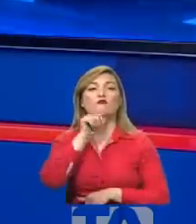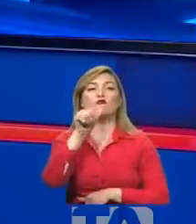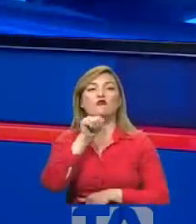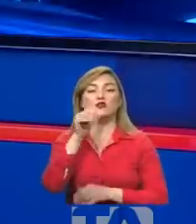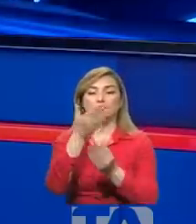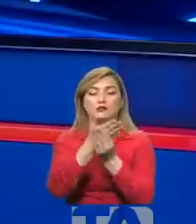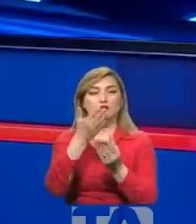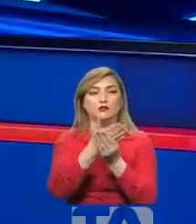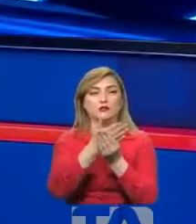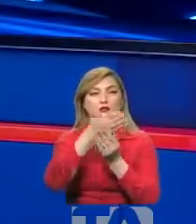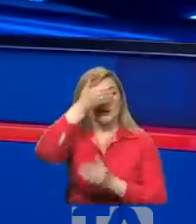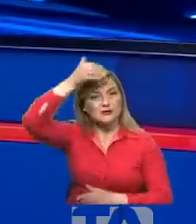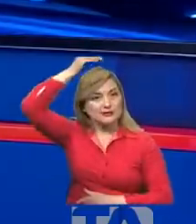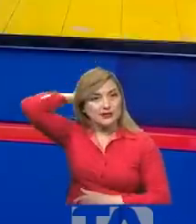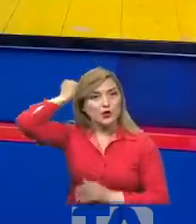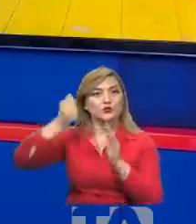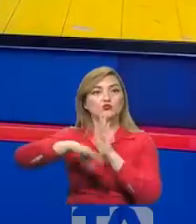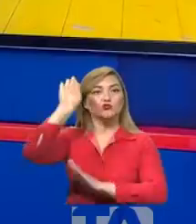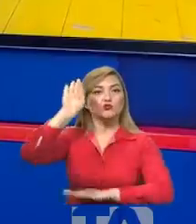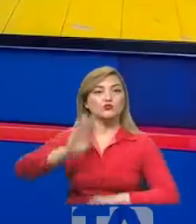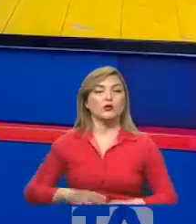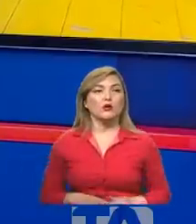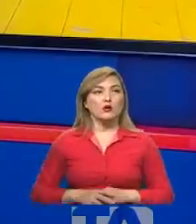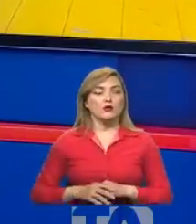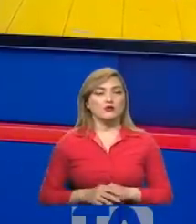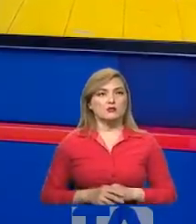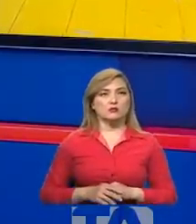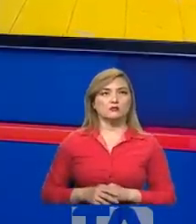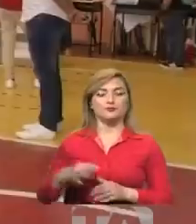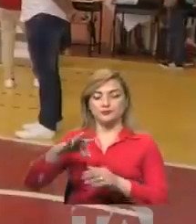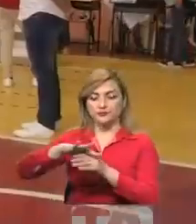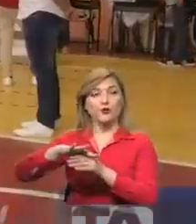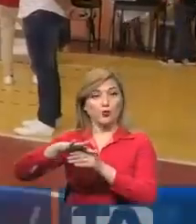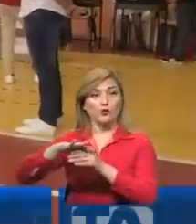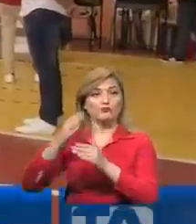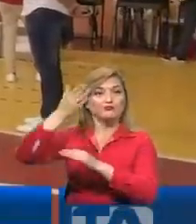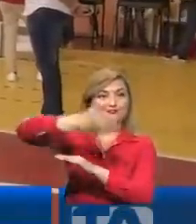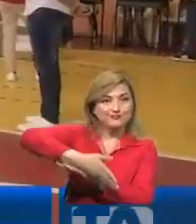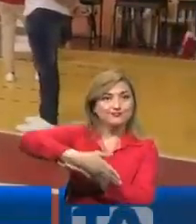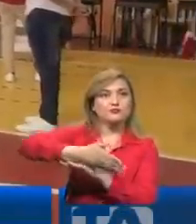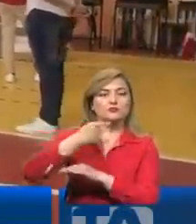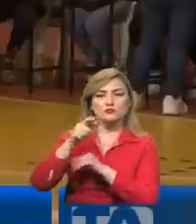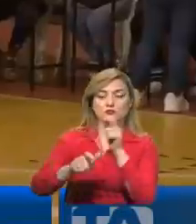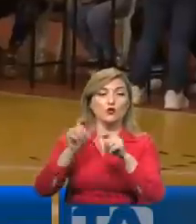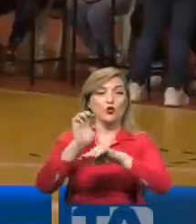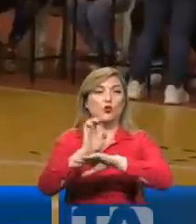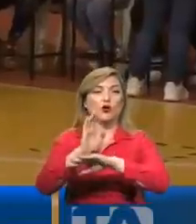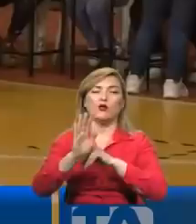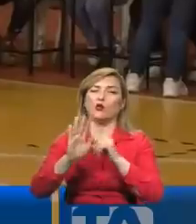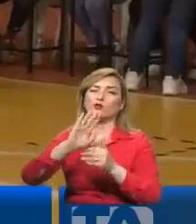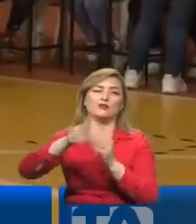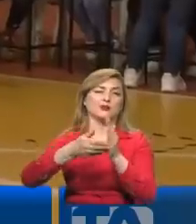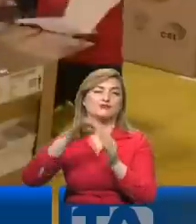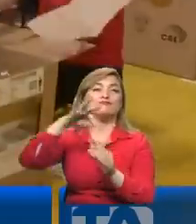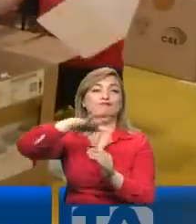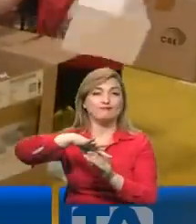Yacu consolida su delantera. Un día después de las elecciones, lo cierto hasta ahora es que los ecuatorianos volveremos a las urnas